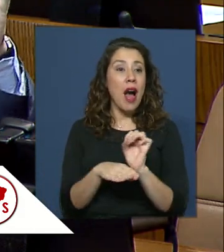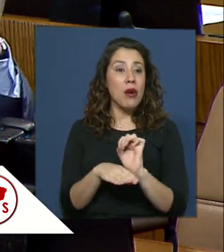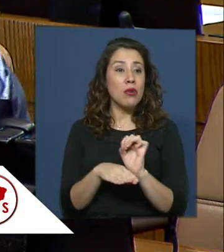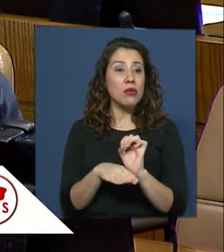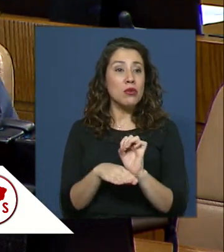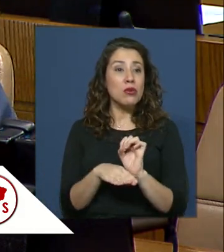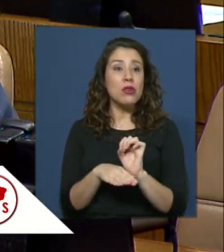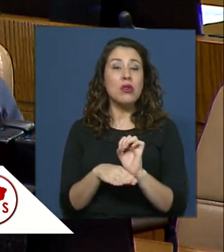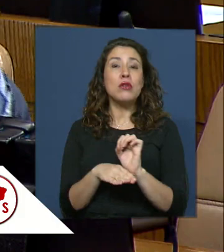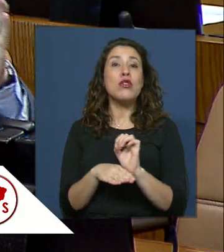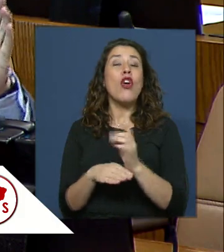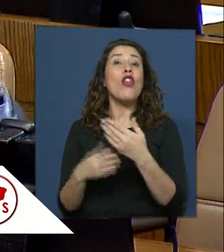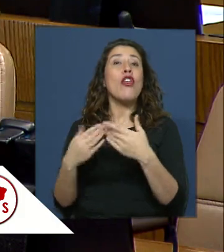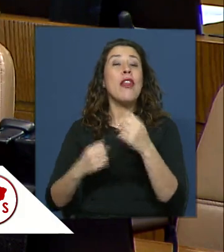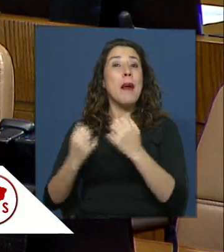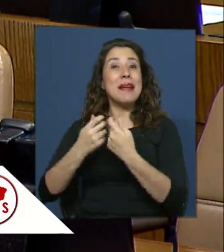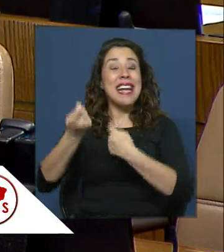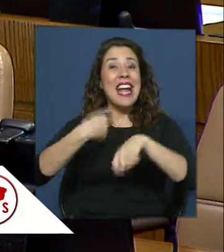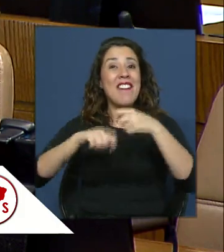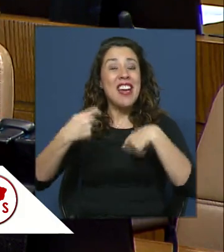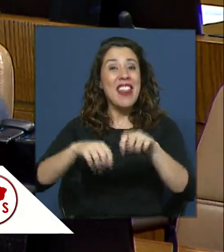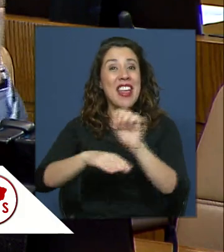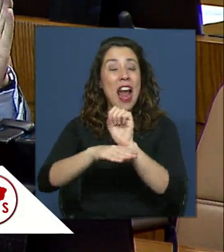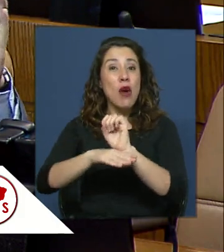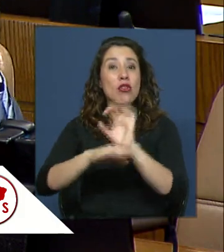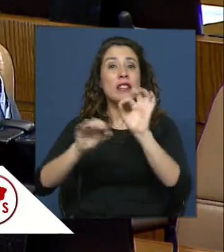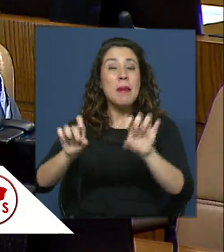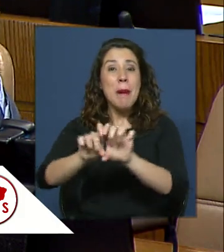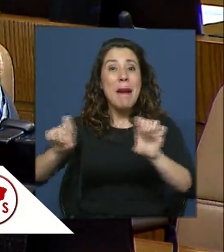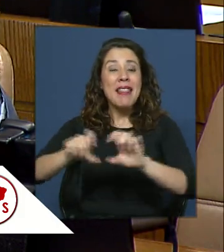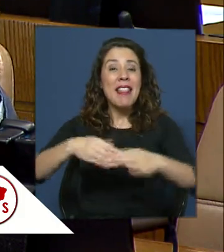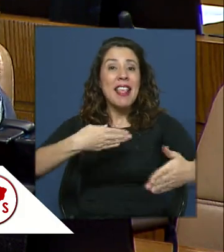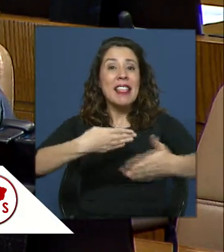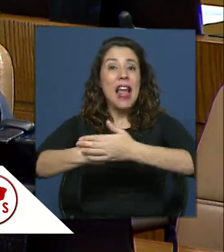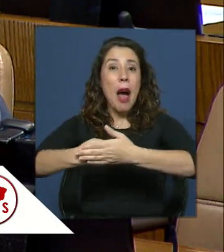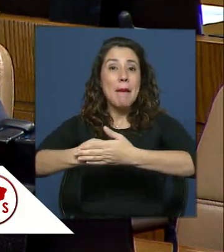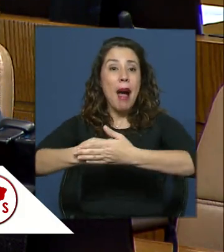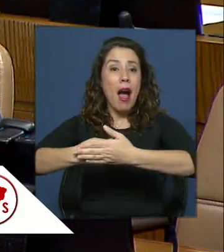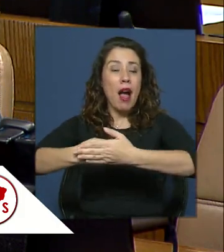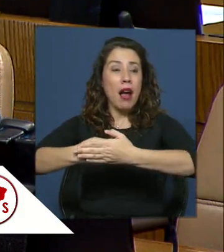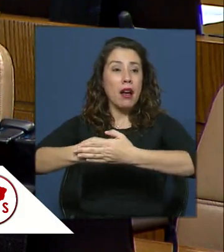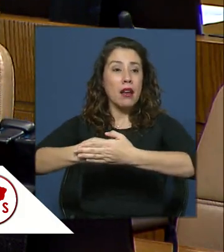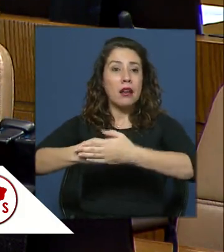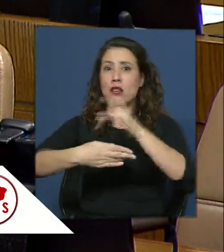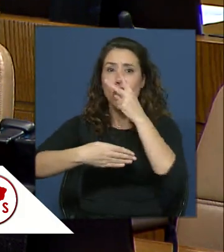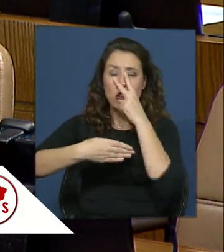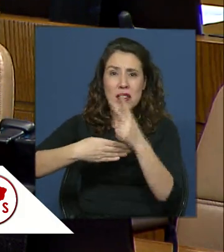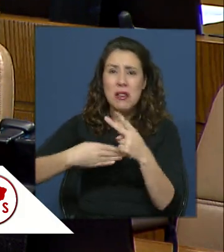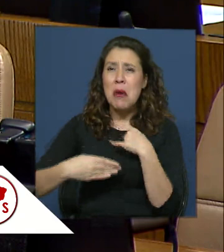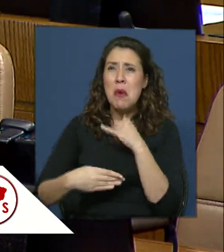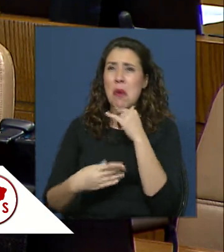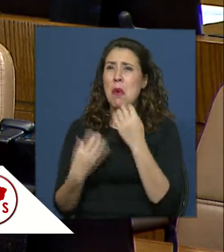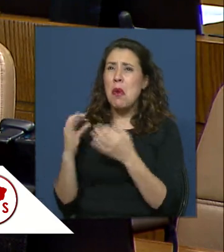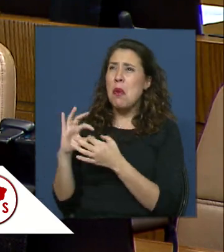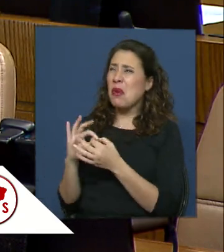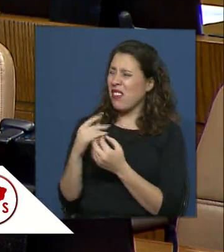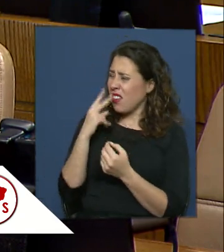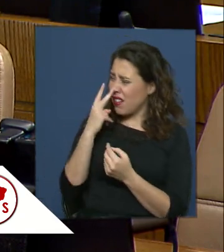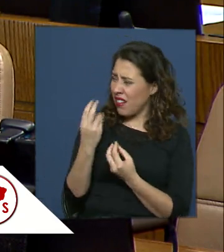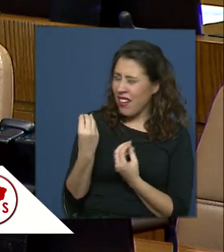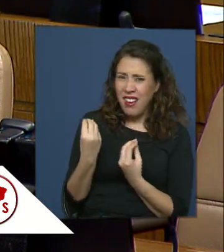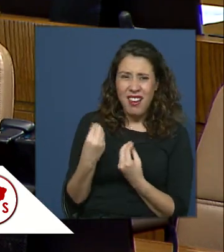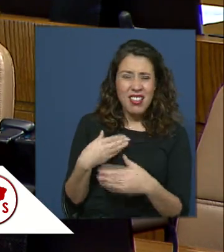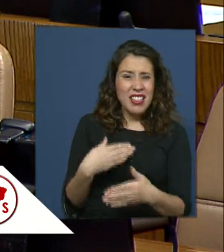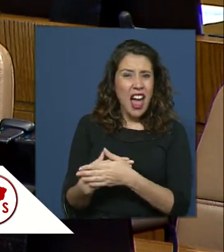automotora, cuestión que yo por lo menos conocía por qué, tienen tapadas las patentes. Entonces uno se pregunta, ¿pero por qué tienen tapadas